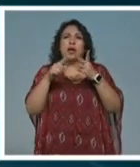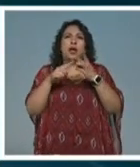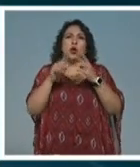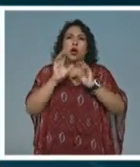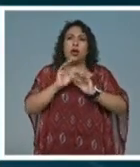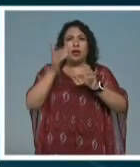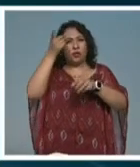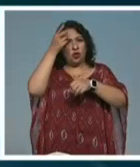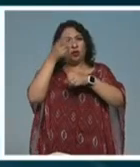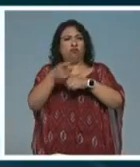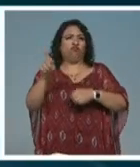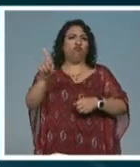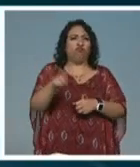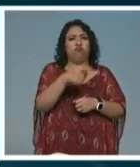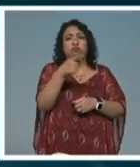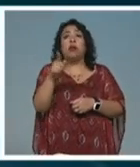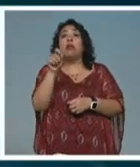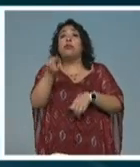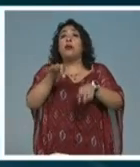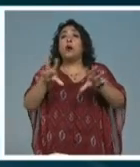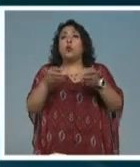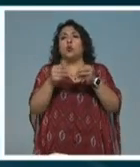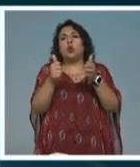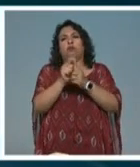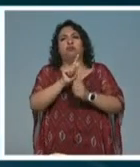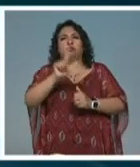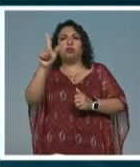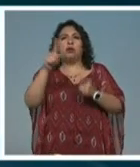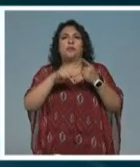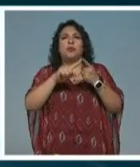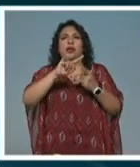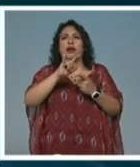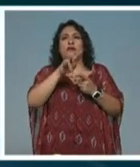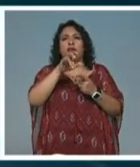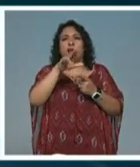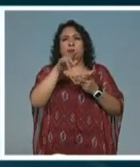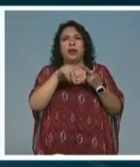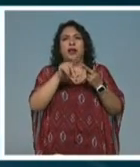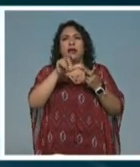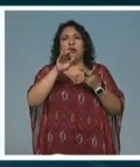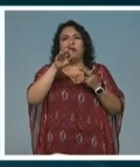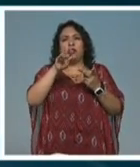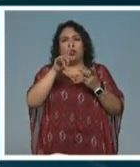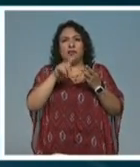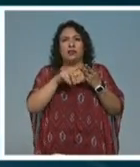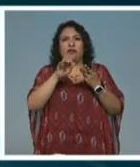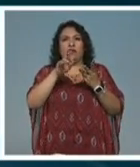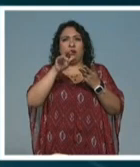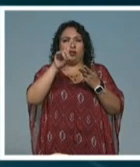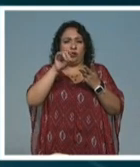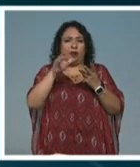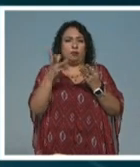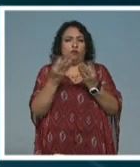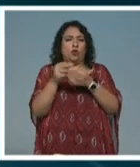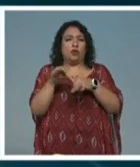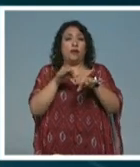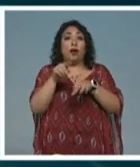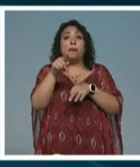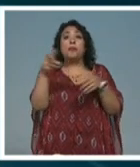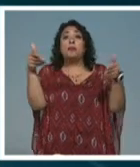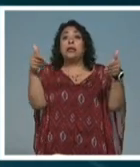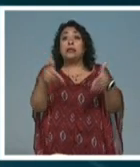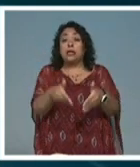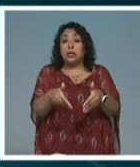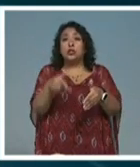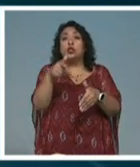y dirección de orquesta y ha trabajado con destacados artistas como Javier Camarena, Alfredo Daza y Fernando de la Mora. En la